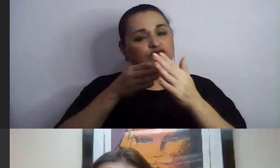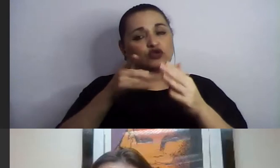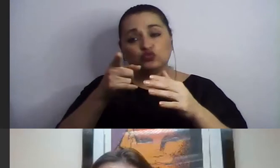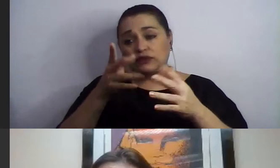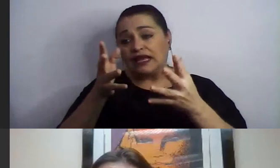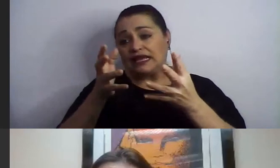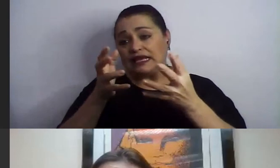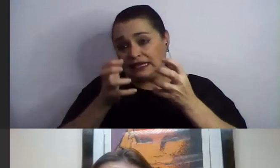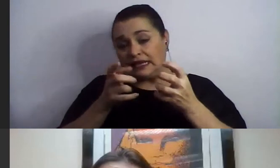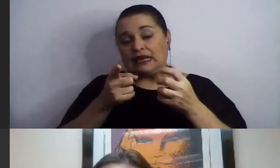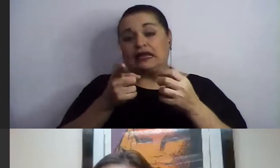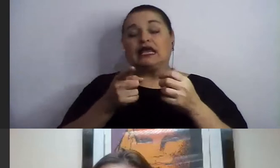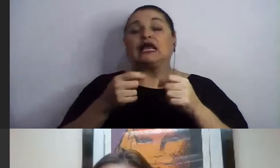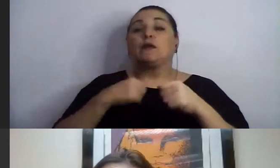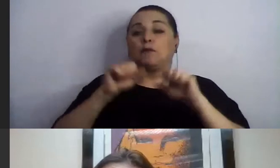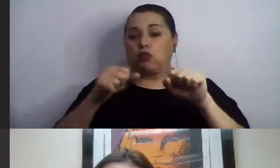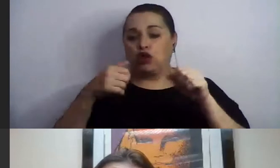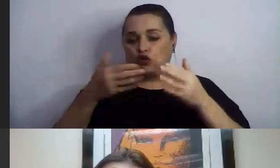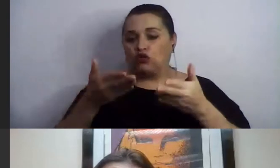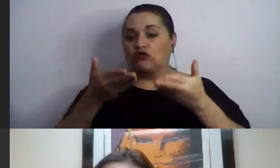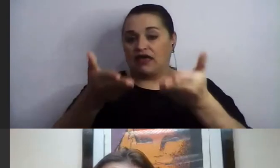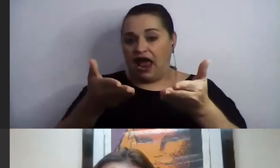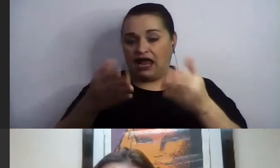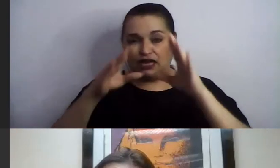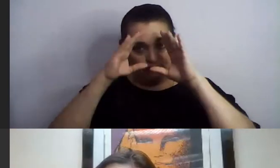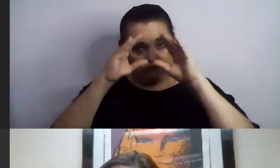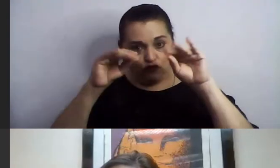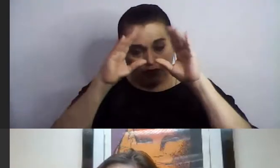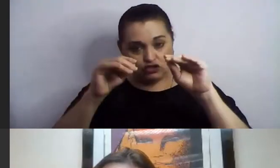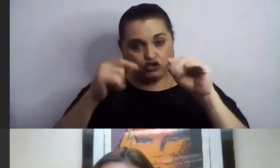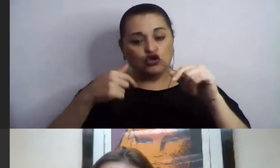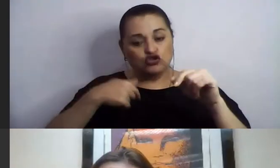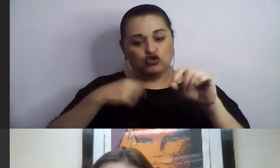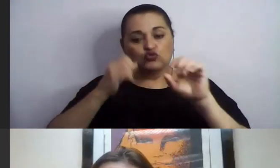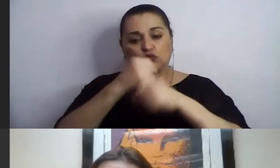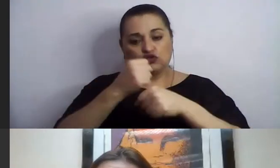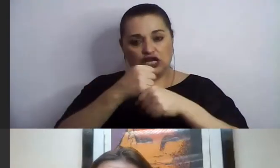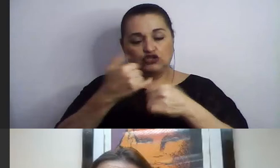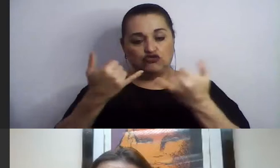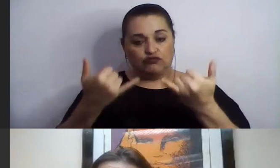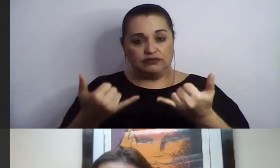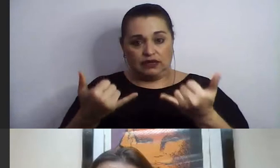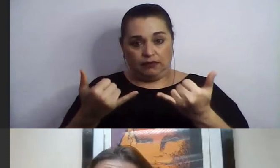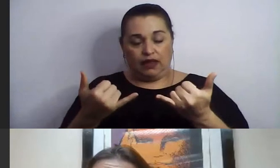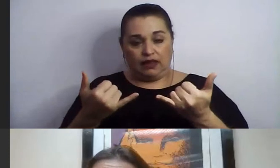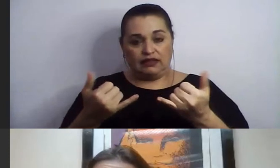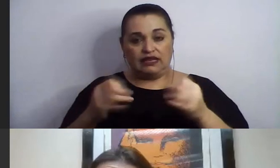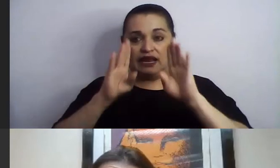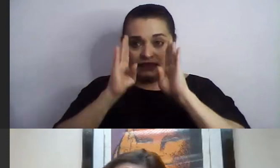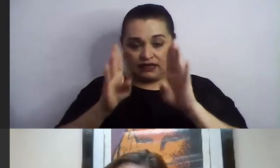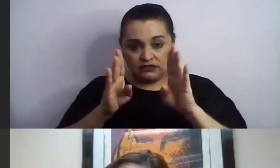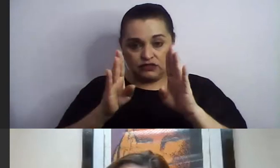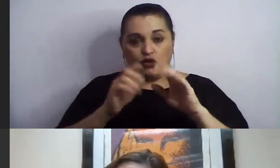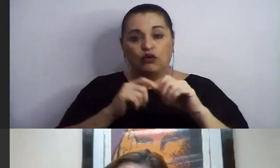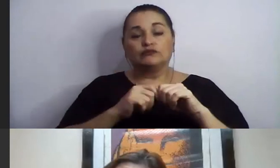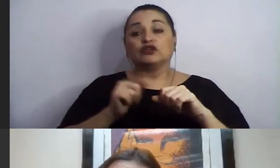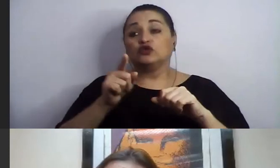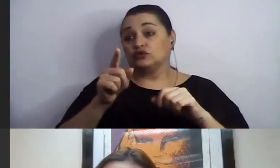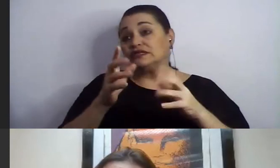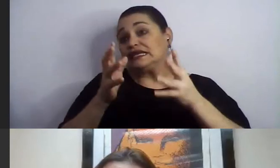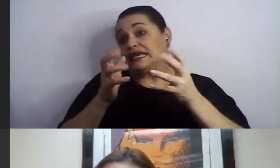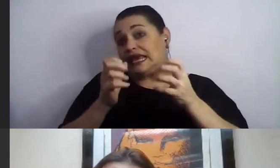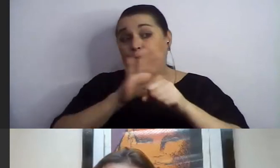gusto le puedo facilitar la información que hemos generado recientemente y la atención y si se